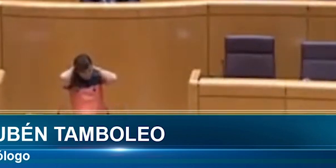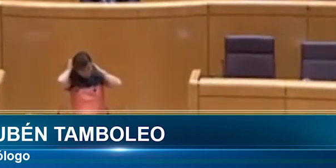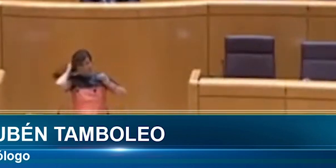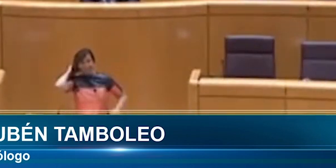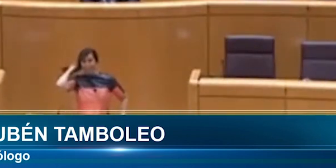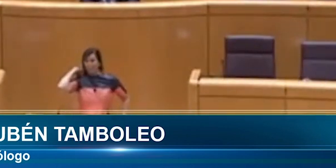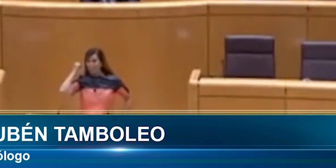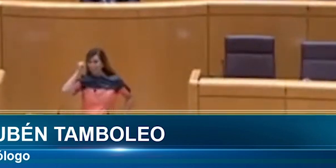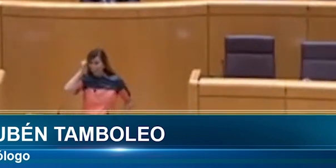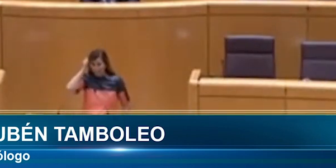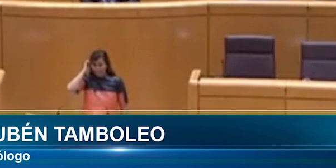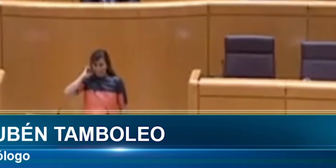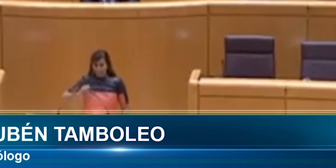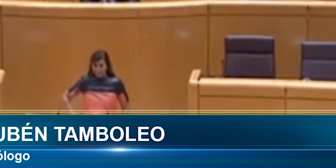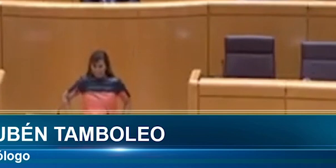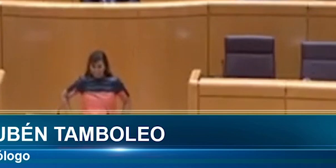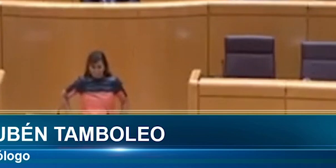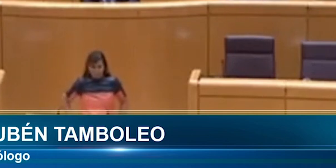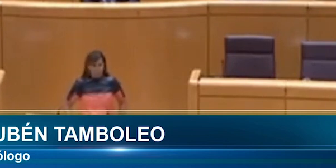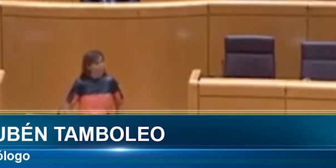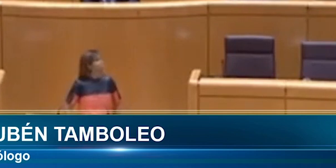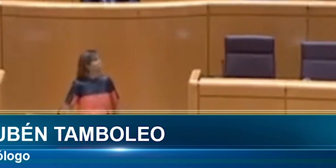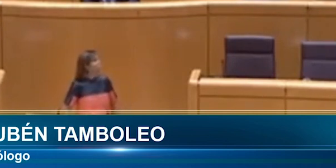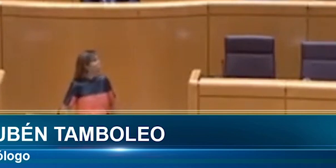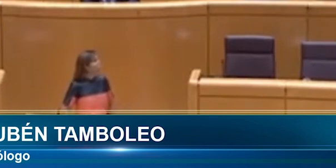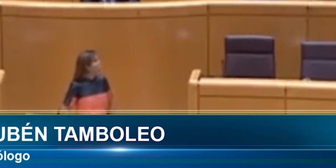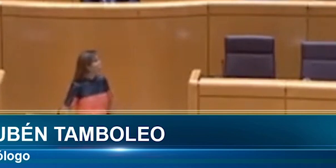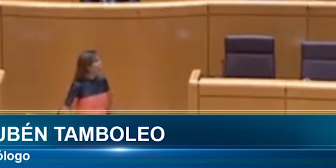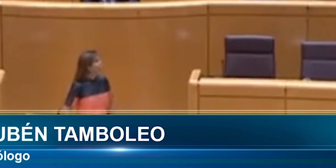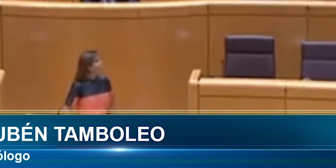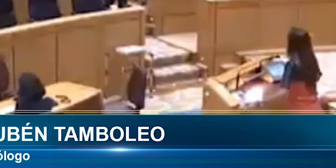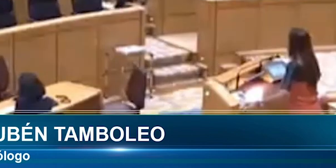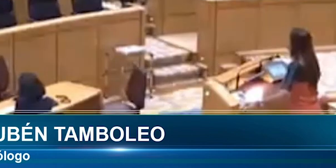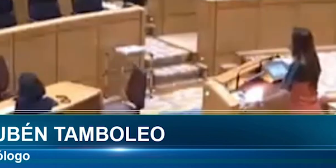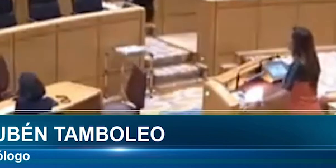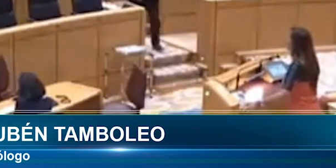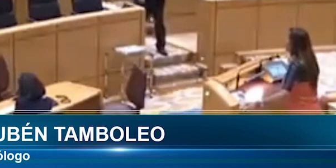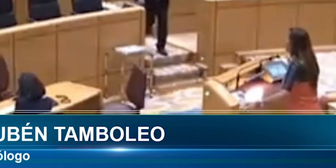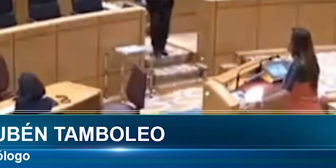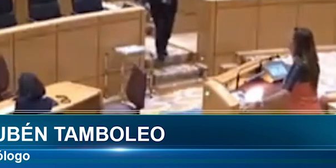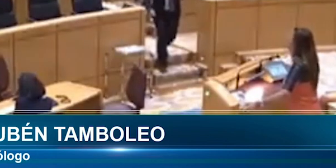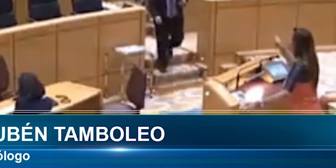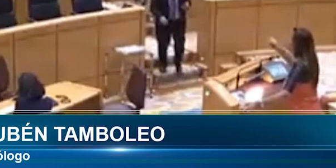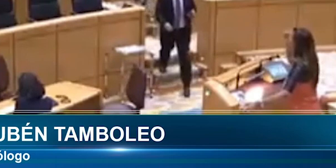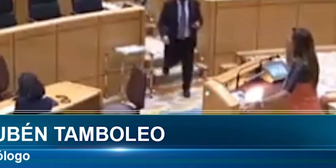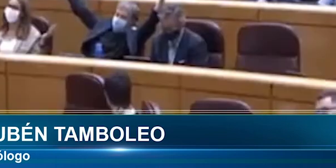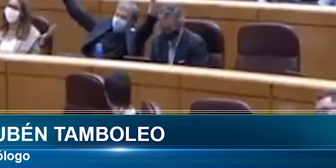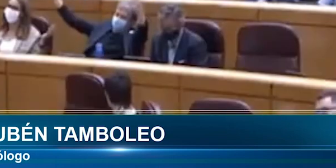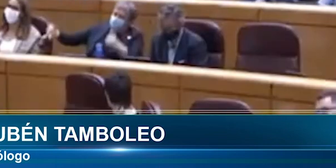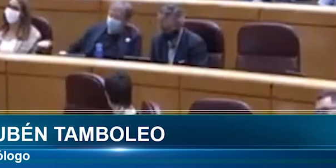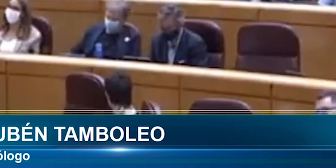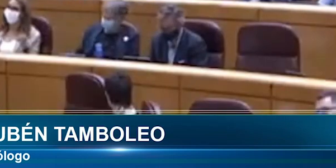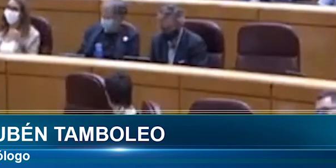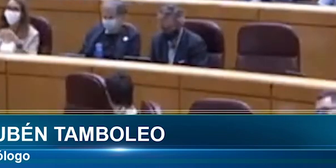tendría que estar es jubilada o haberse buscado el trabajo en otro lugar. Eso, por un lado. Por otro, yo acabo de volver hace